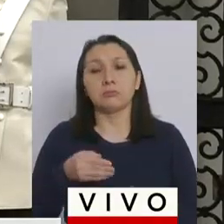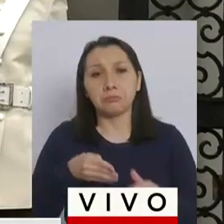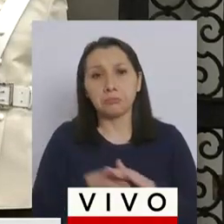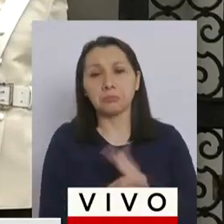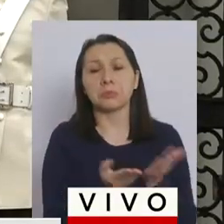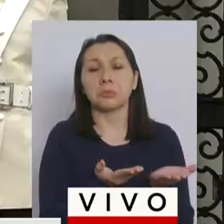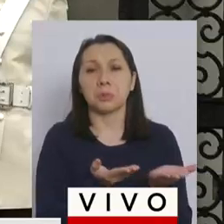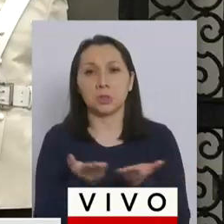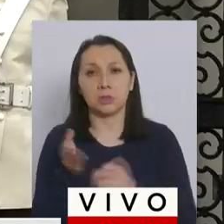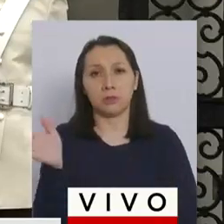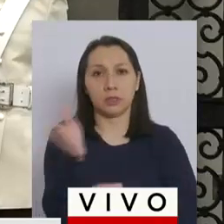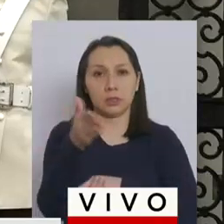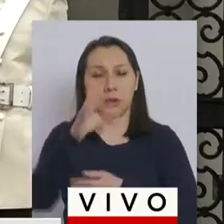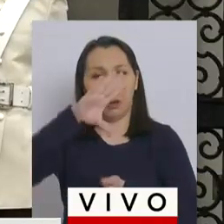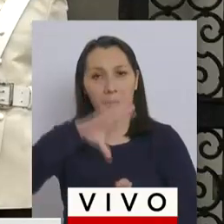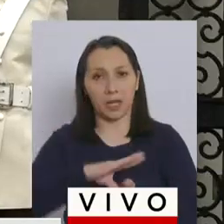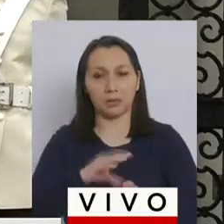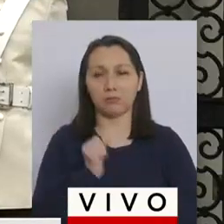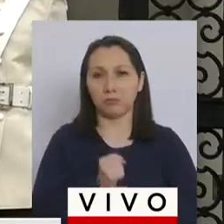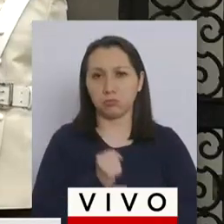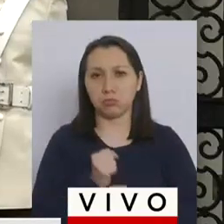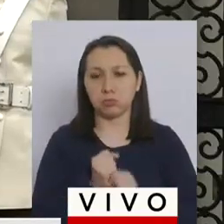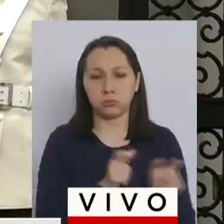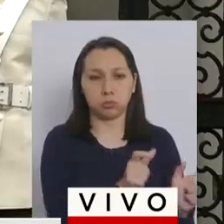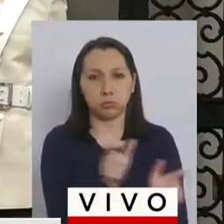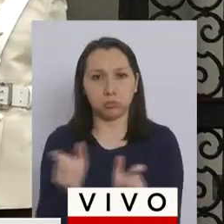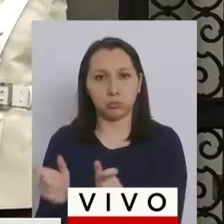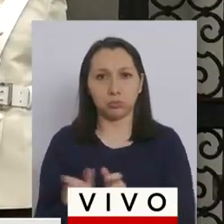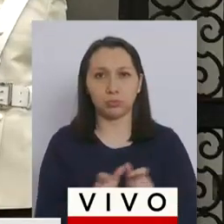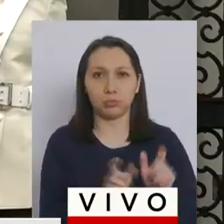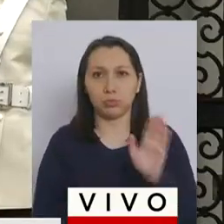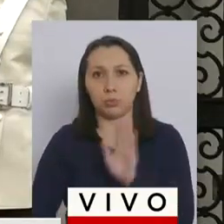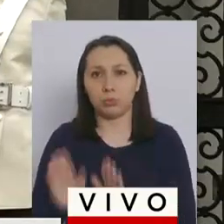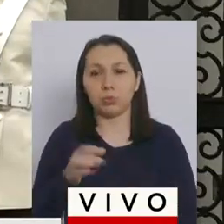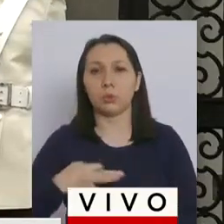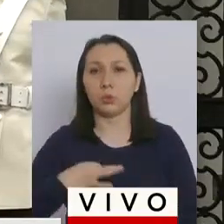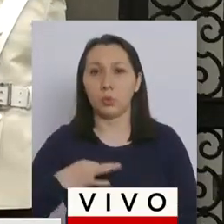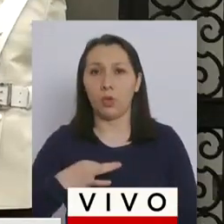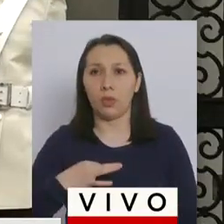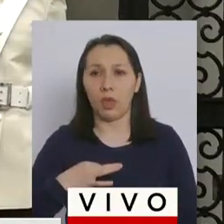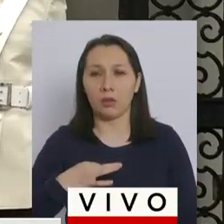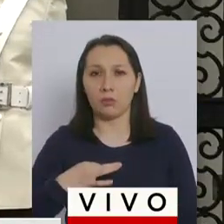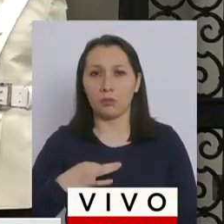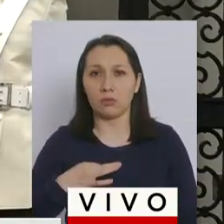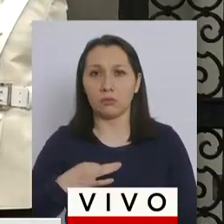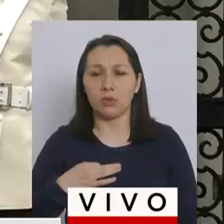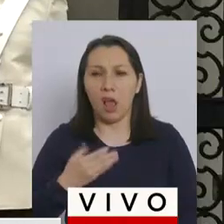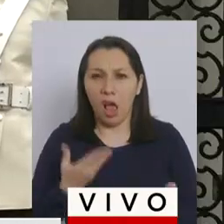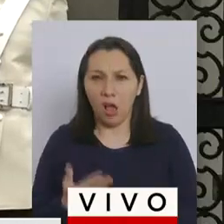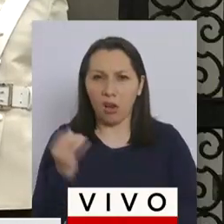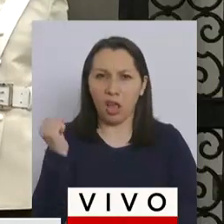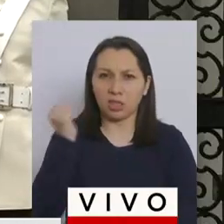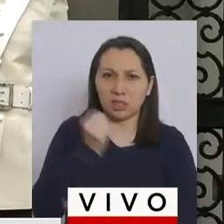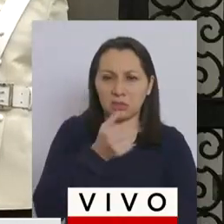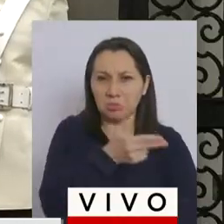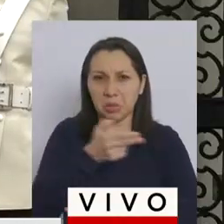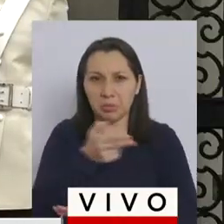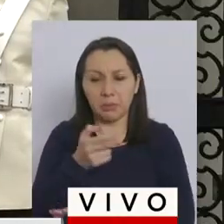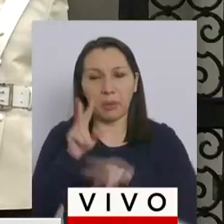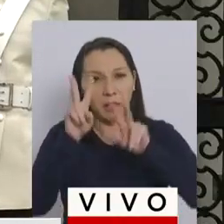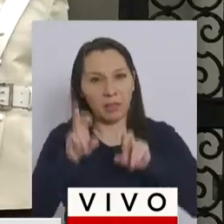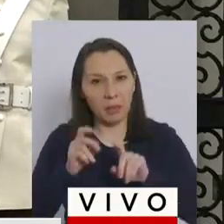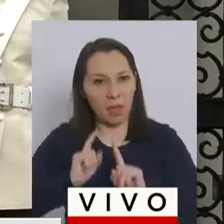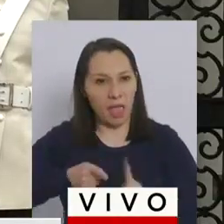patria, que entró a servir al país, que entró a proteger a los ciudadanos, sea asesinado con material de